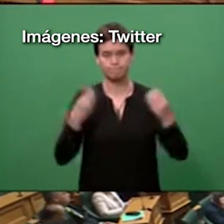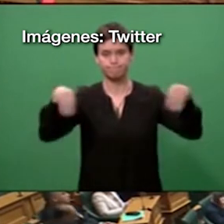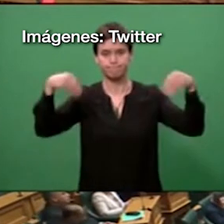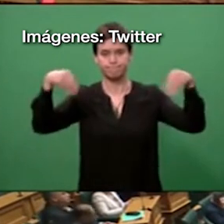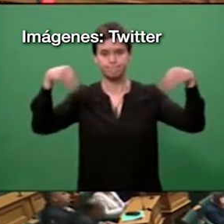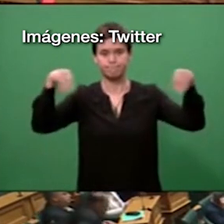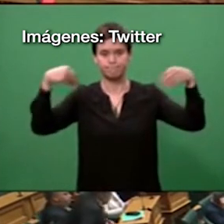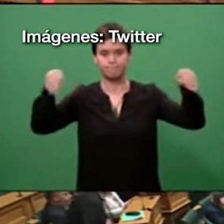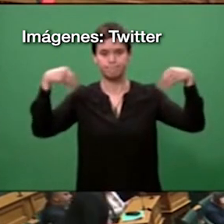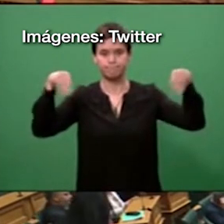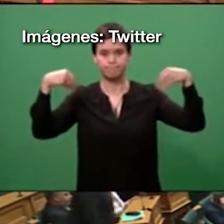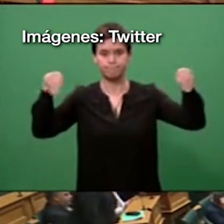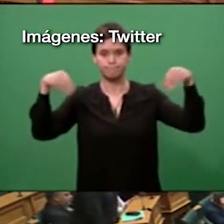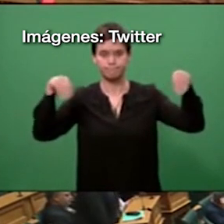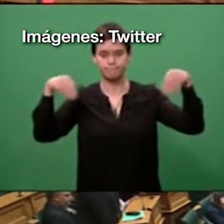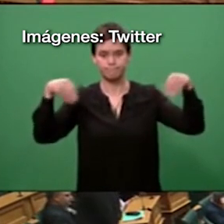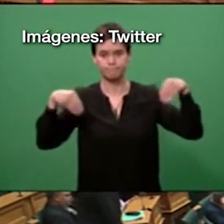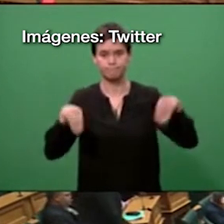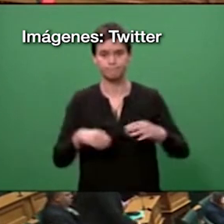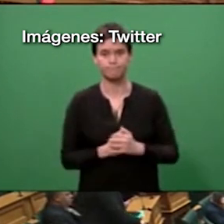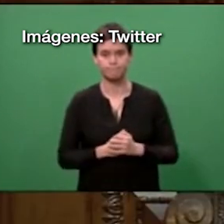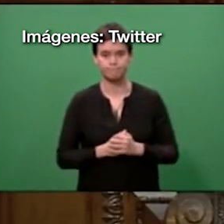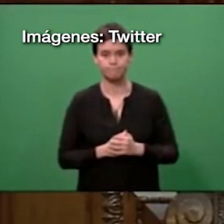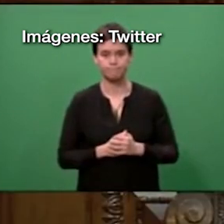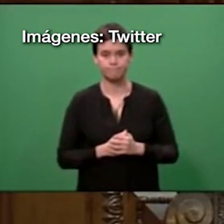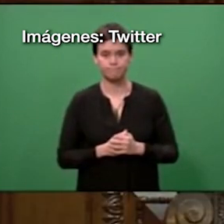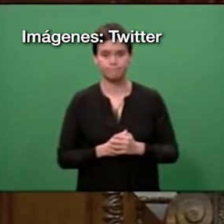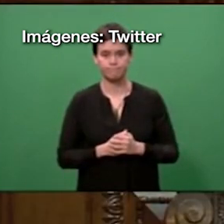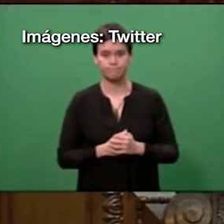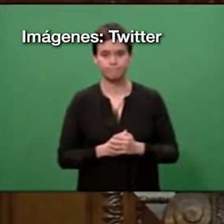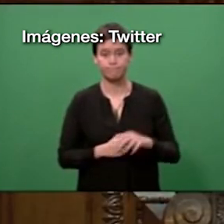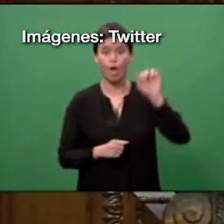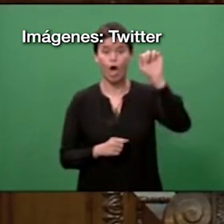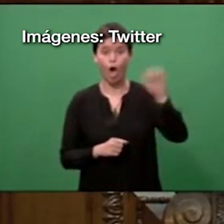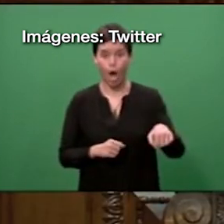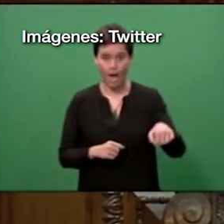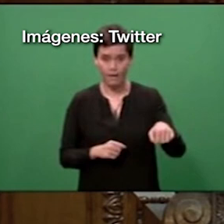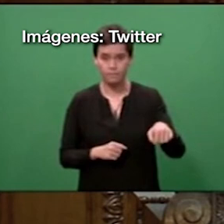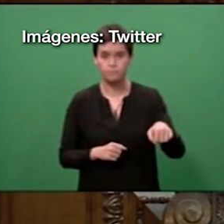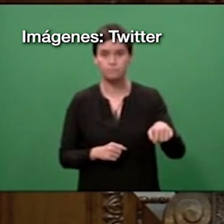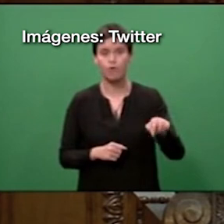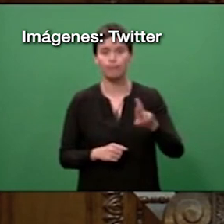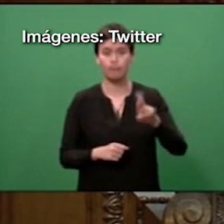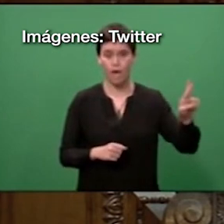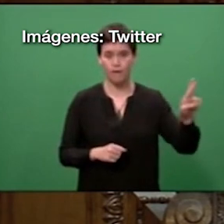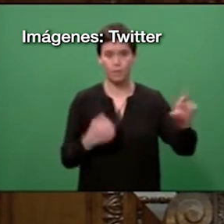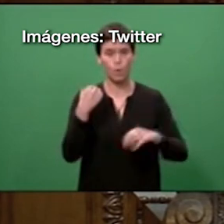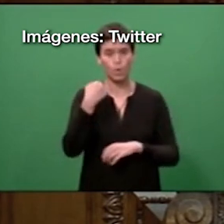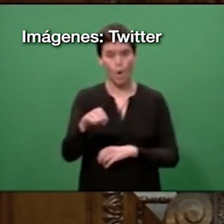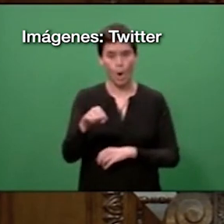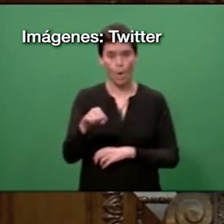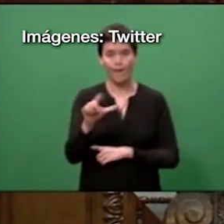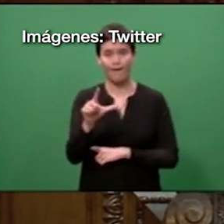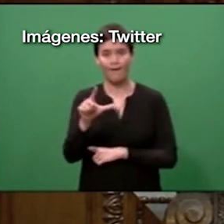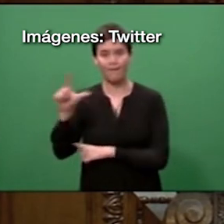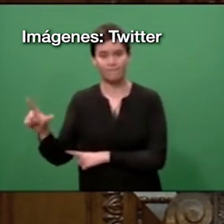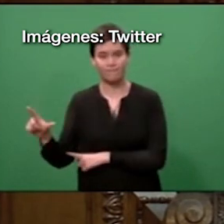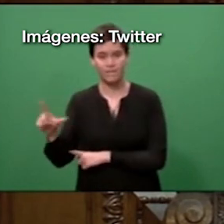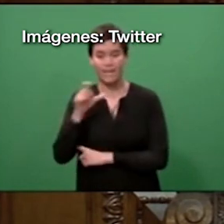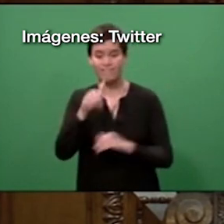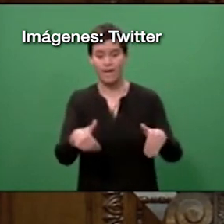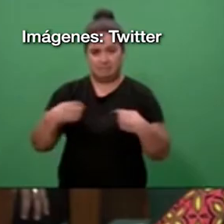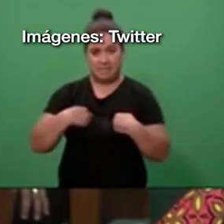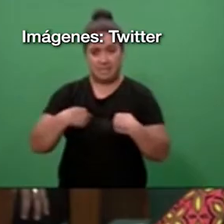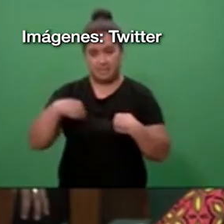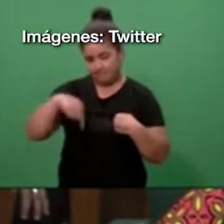el parlamento de nueva zelanda legal hizo la eutanasia pero su entrada en vigor deberá guardar al resultado de un referendo previsto para el próximo